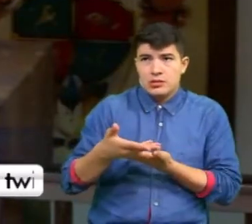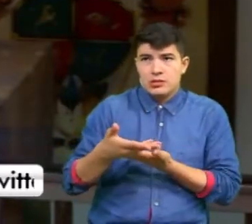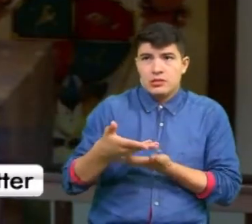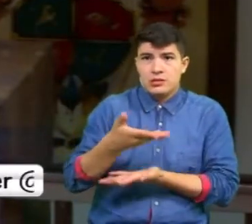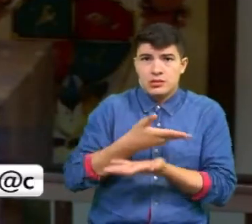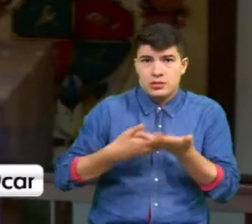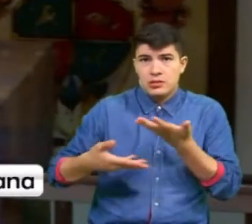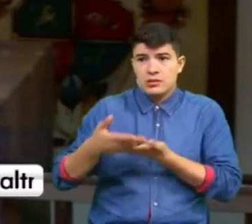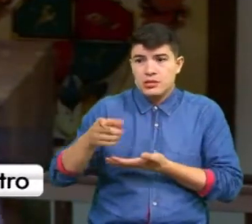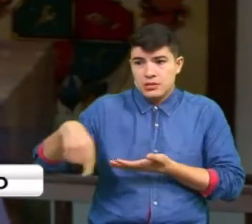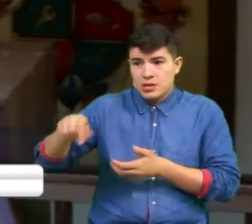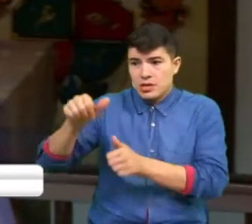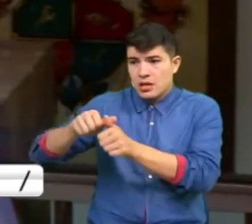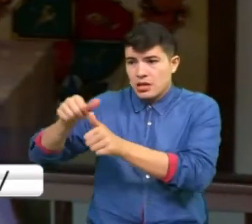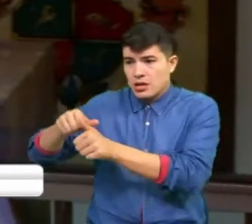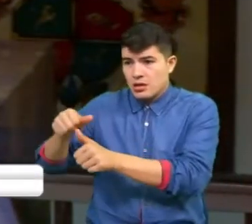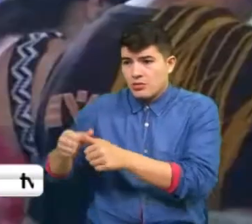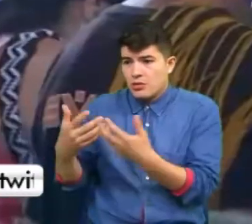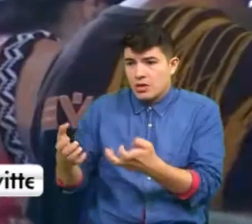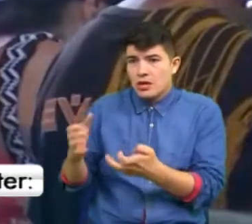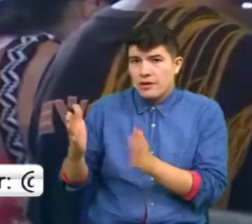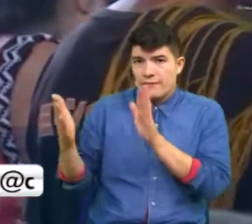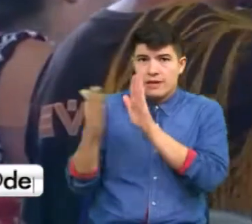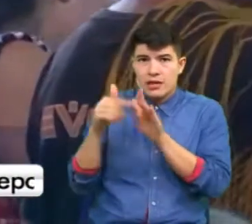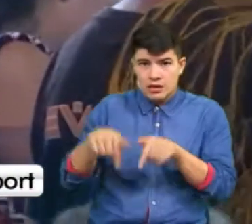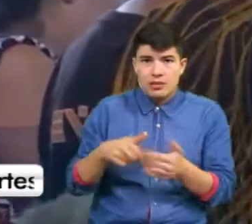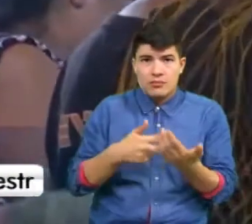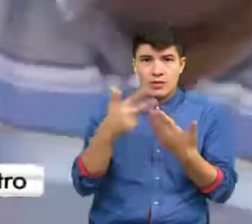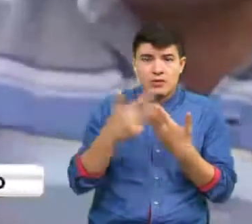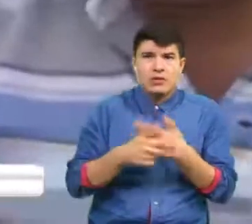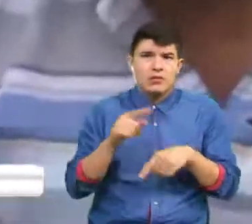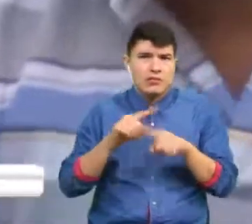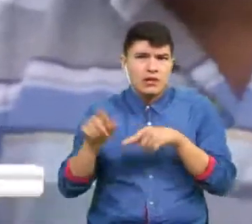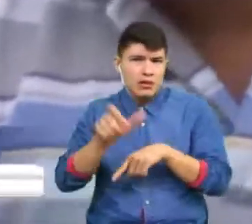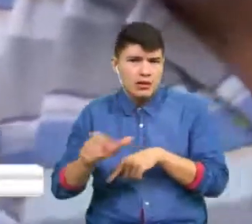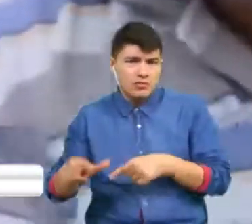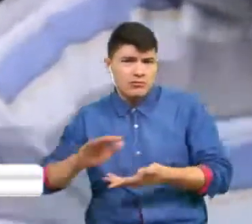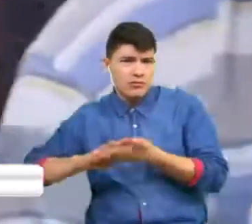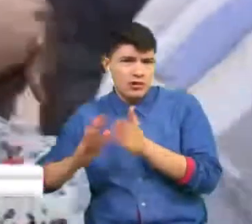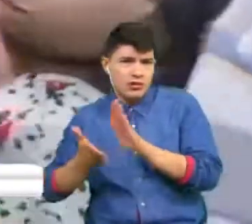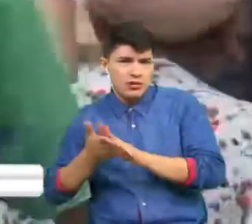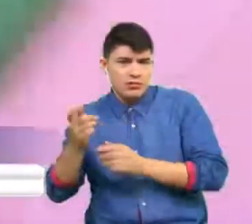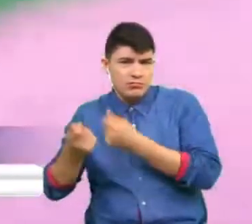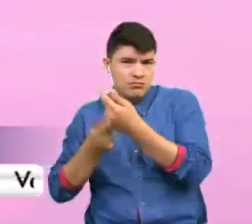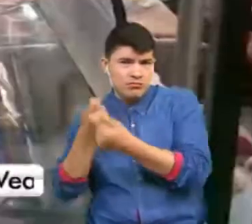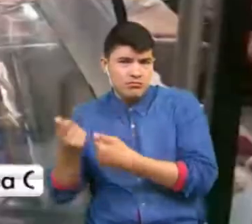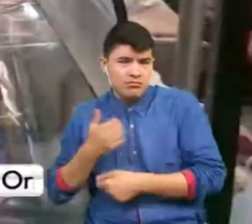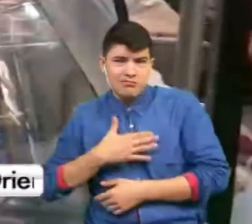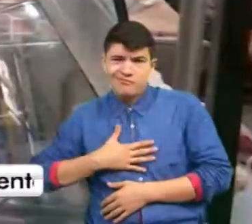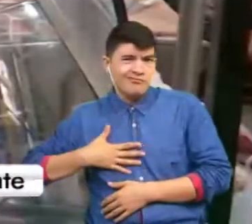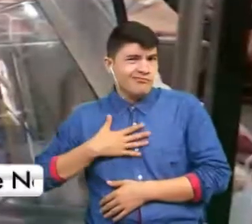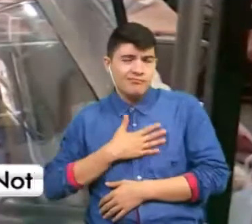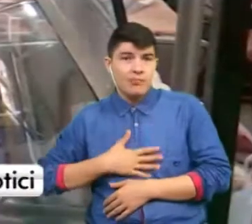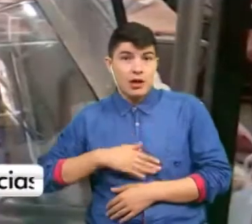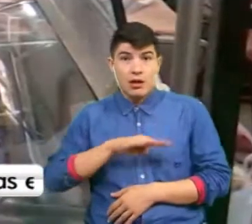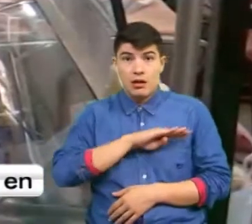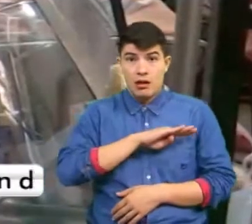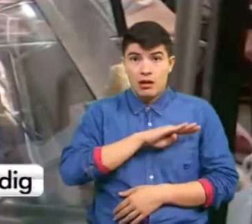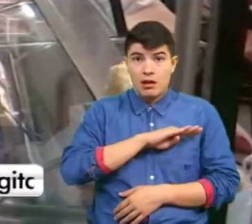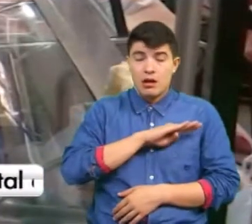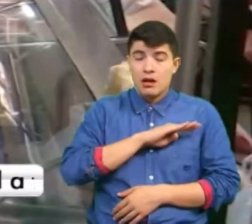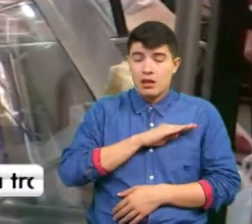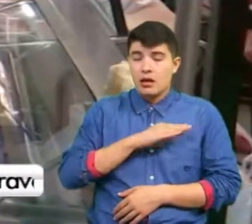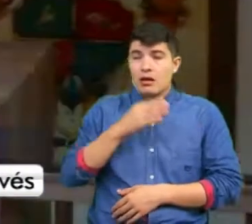entre esas expectativas que cada uno tiene frente al proyecto. Sin embargo, ante la negativa por parte de los comerciantes de la plaza de mercado, el alcalde envía